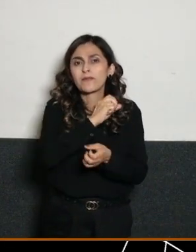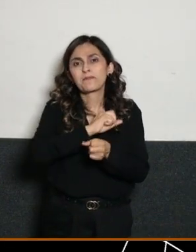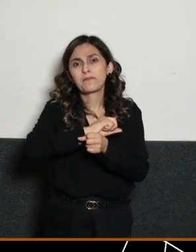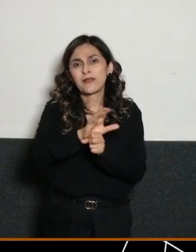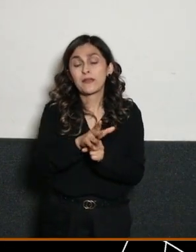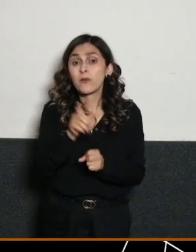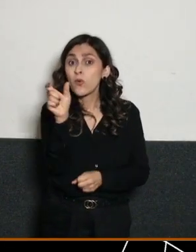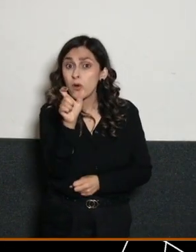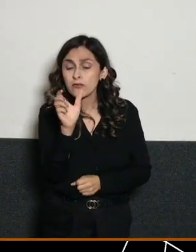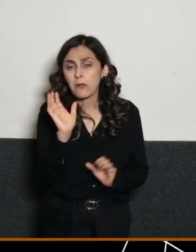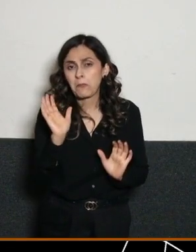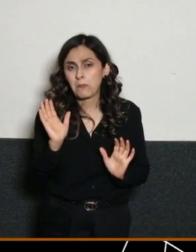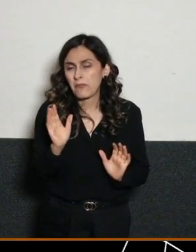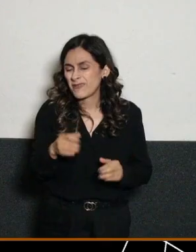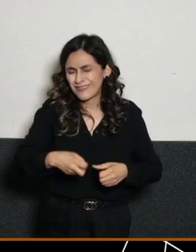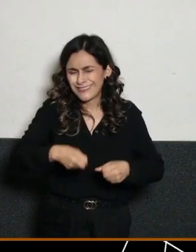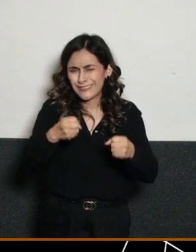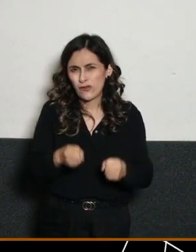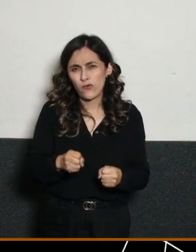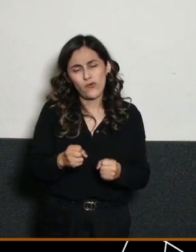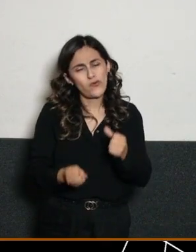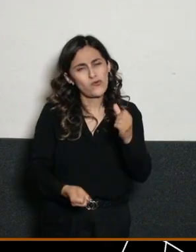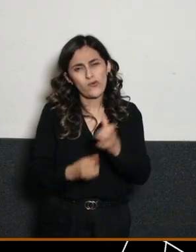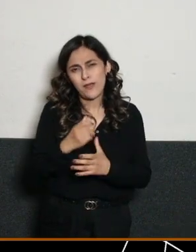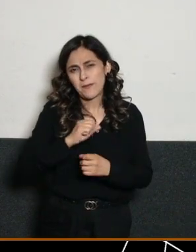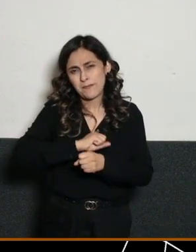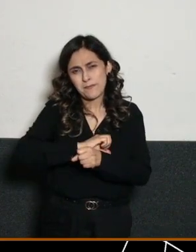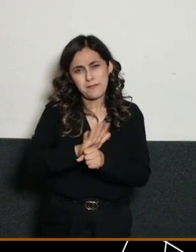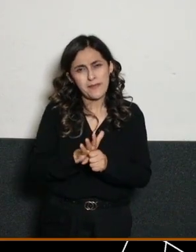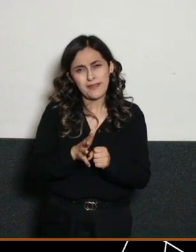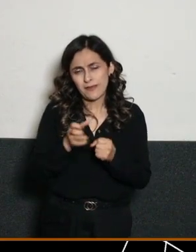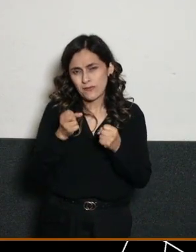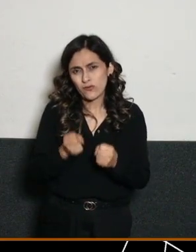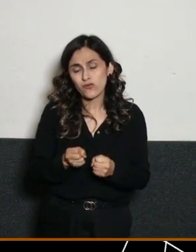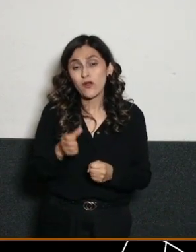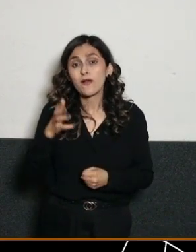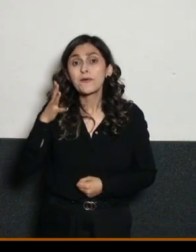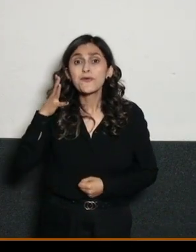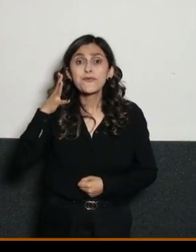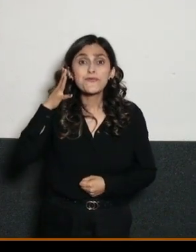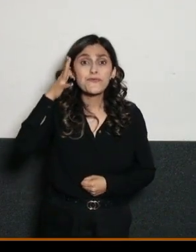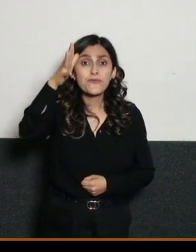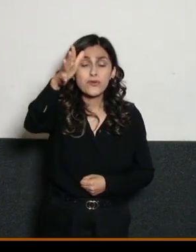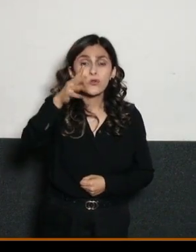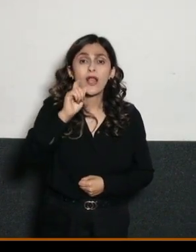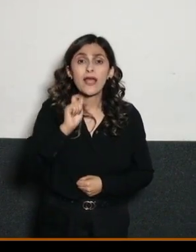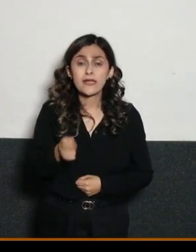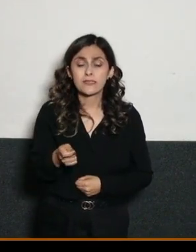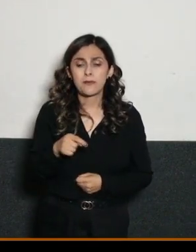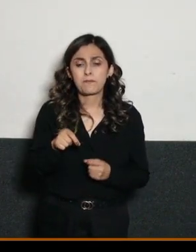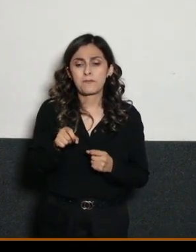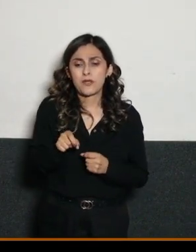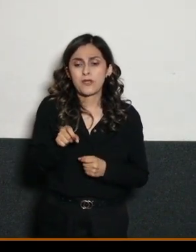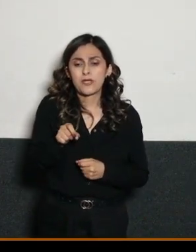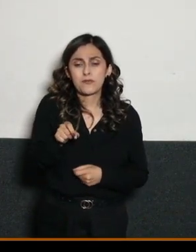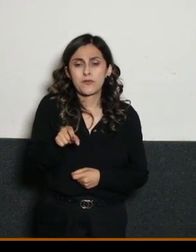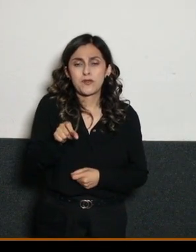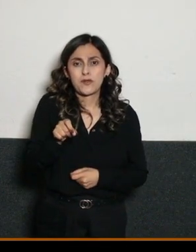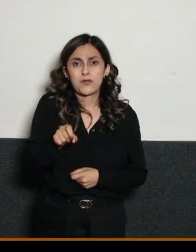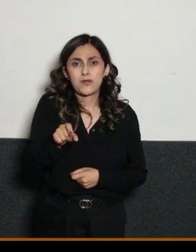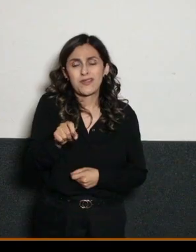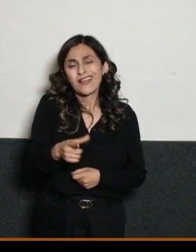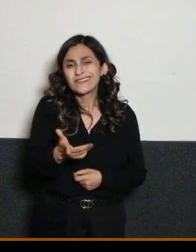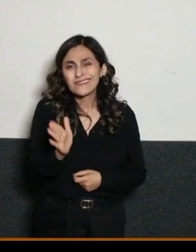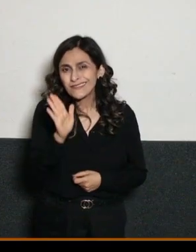que va a haber otra pandemia. Entonces no podemos pensar en el futuro como una ruta lineal. Y ahí es donde